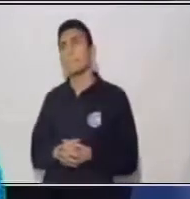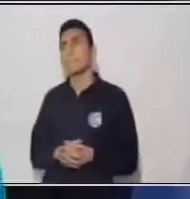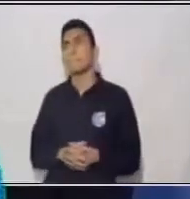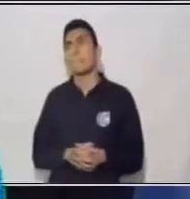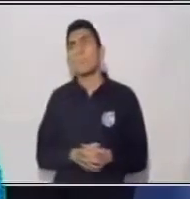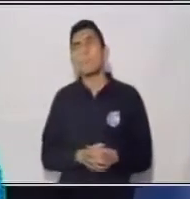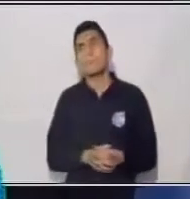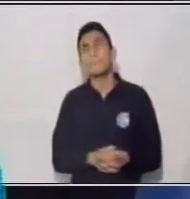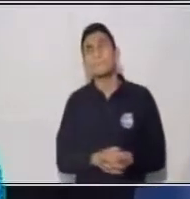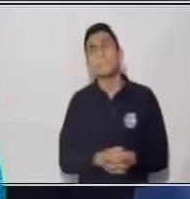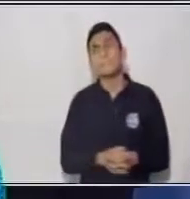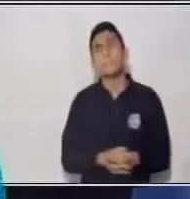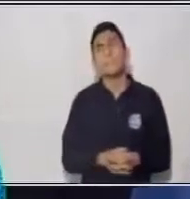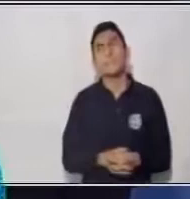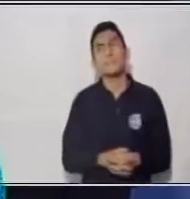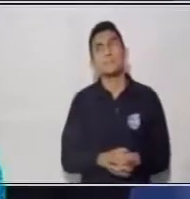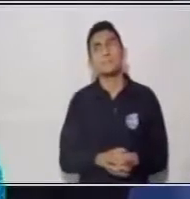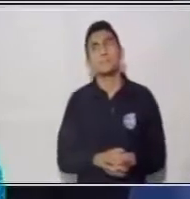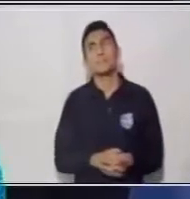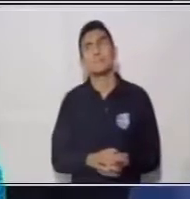Estamos en este punto